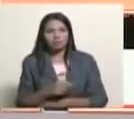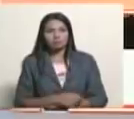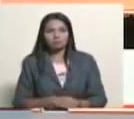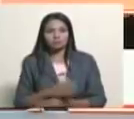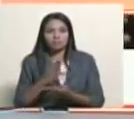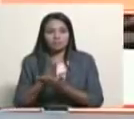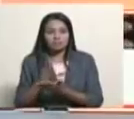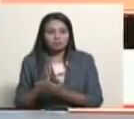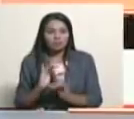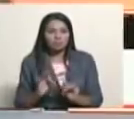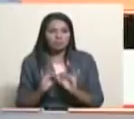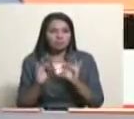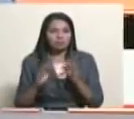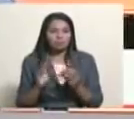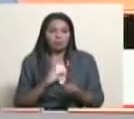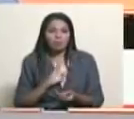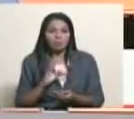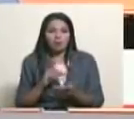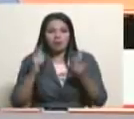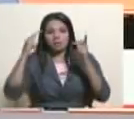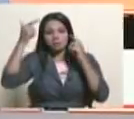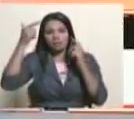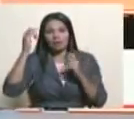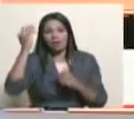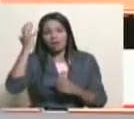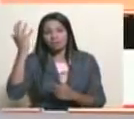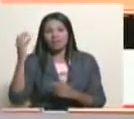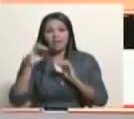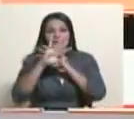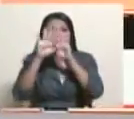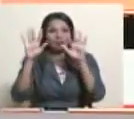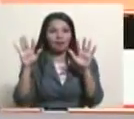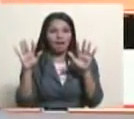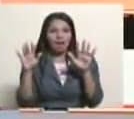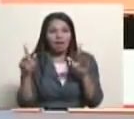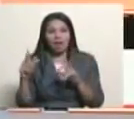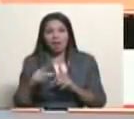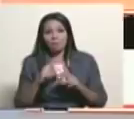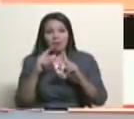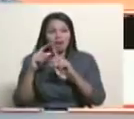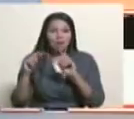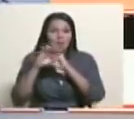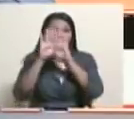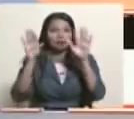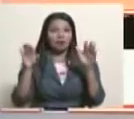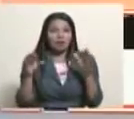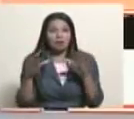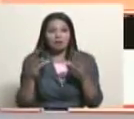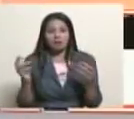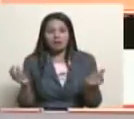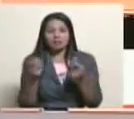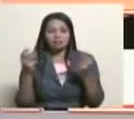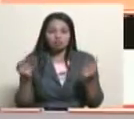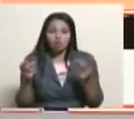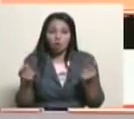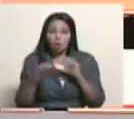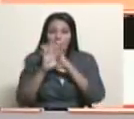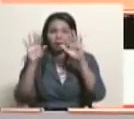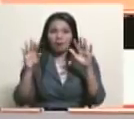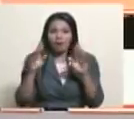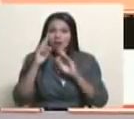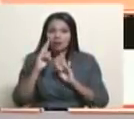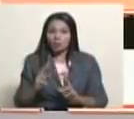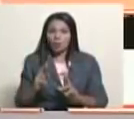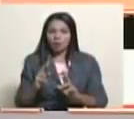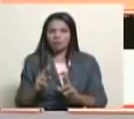Siempre la metodología Chávez. La idea clara, la palabra clara, la acción clara y el